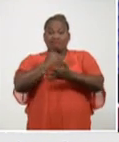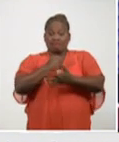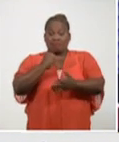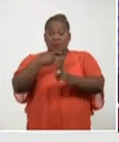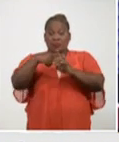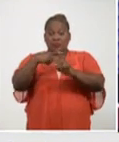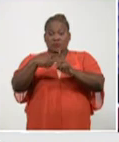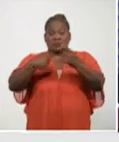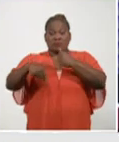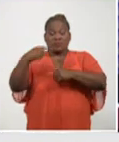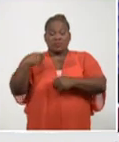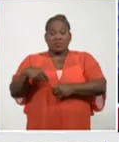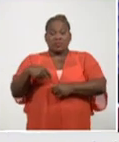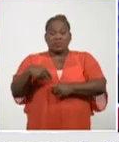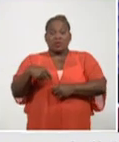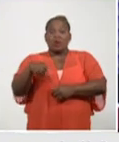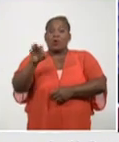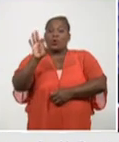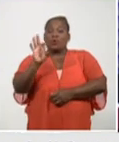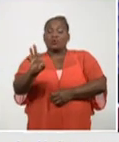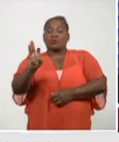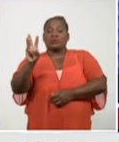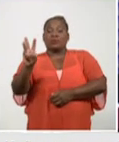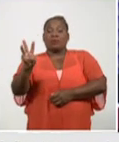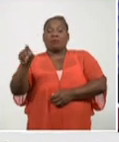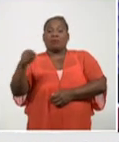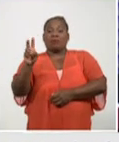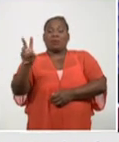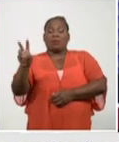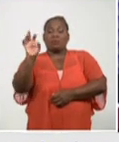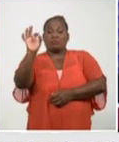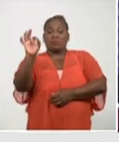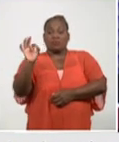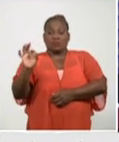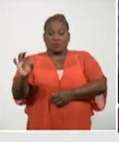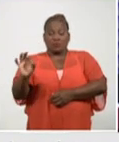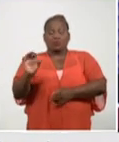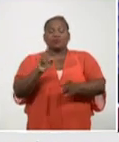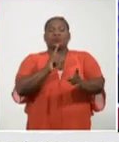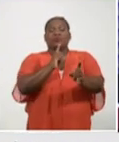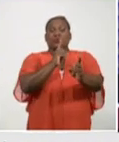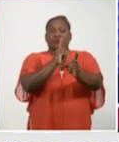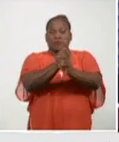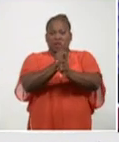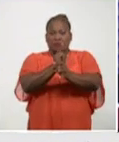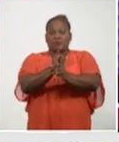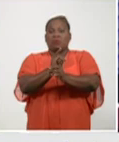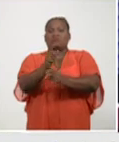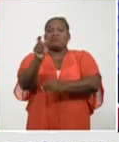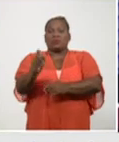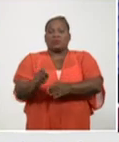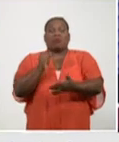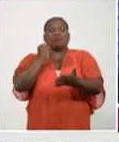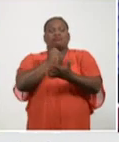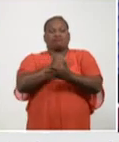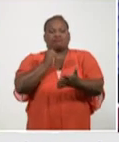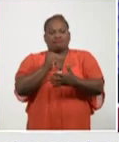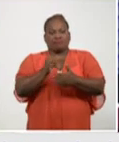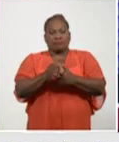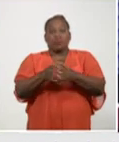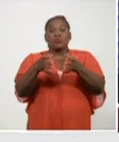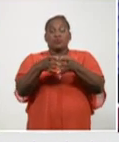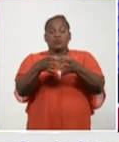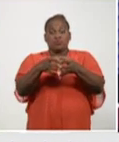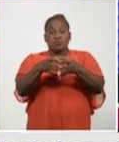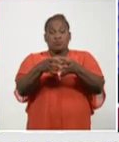el 83,2% fueron contactos de casos confirmados. Grupo de riesgo